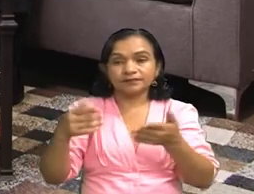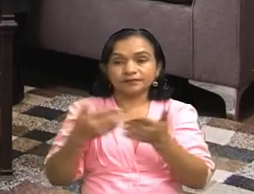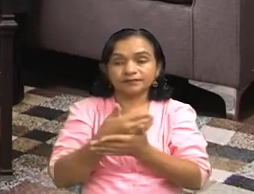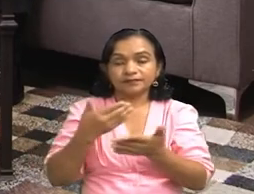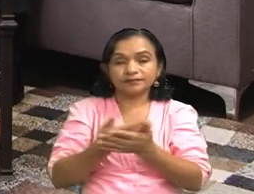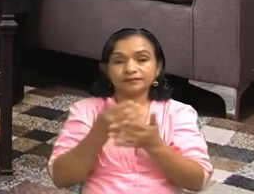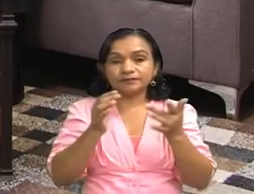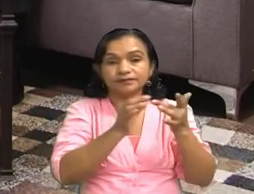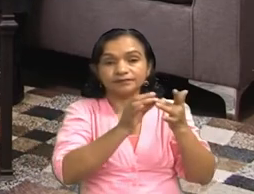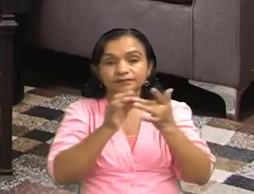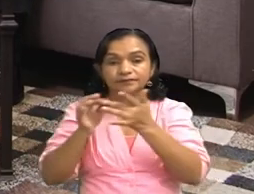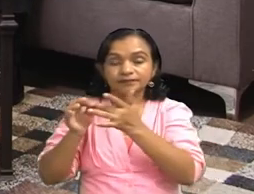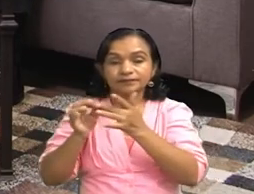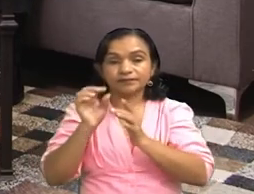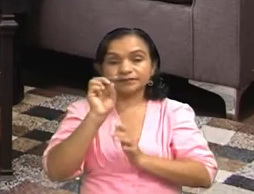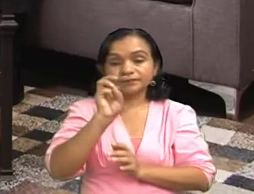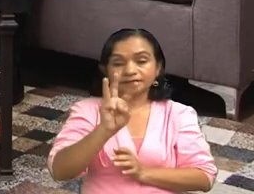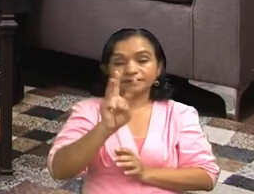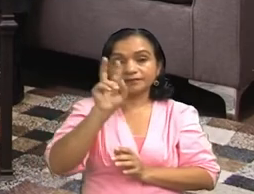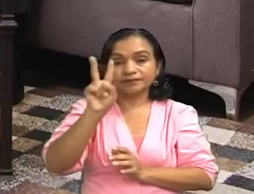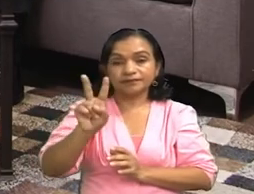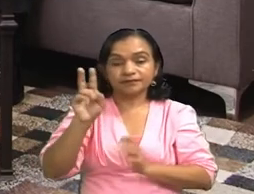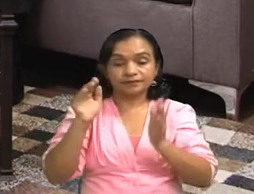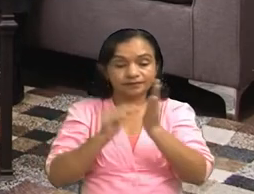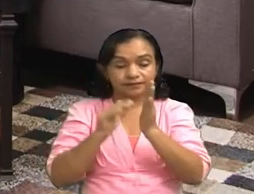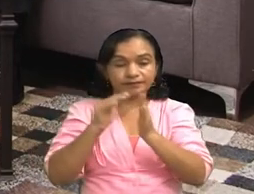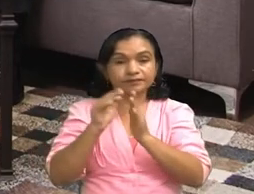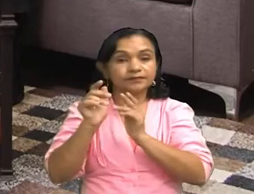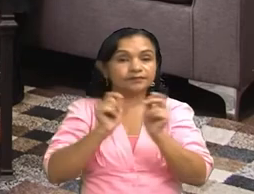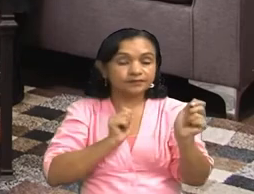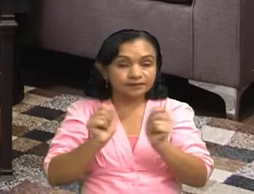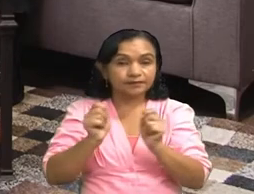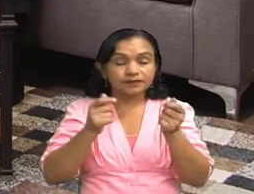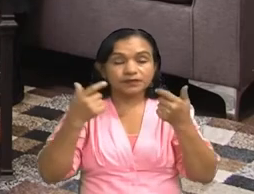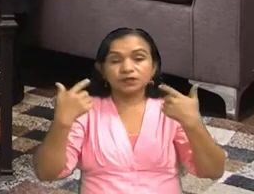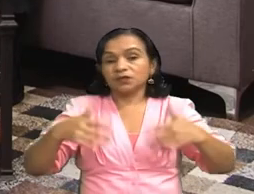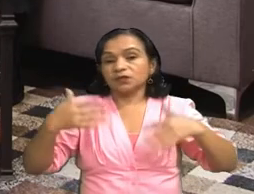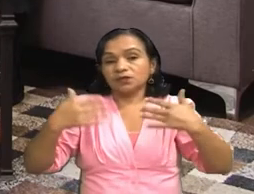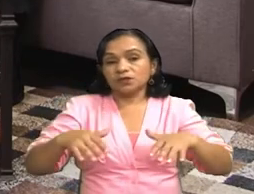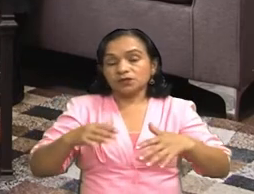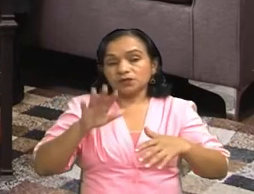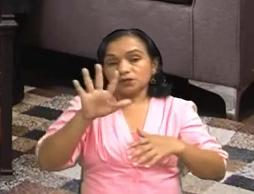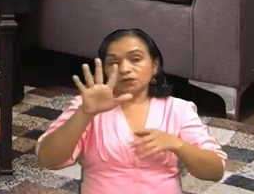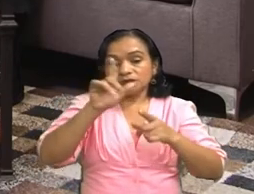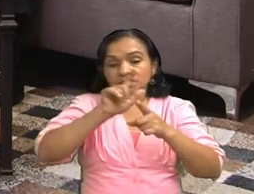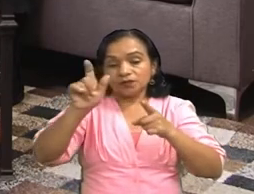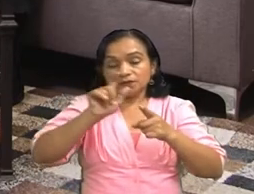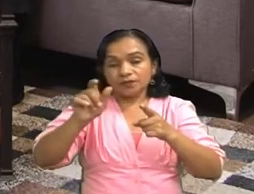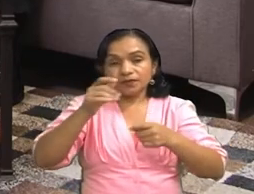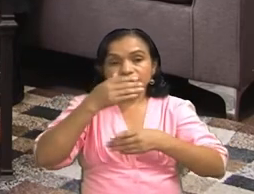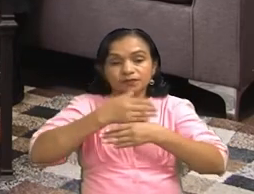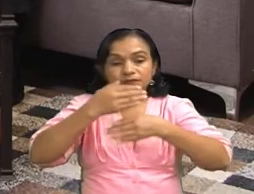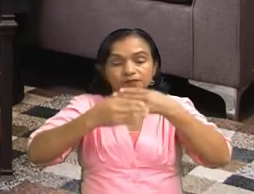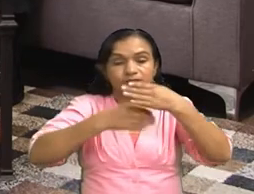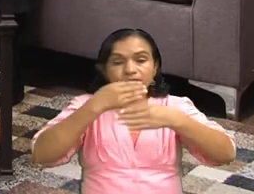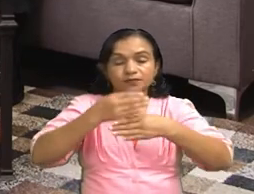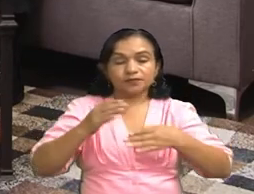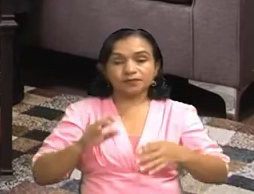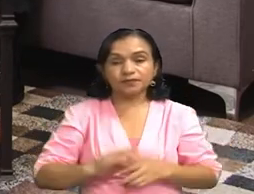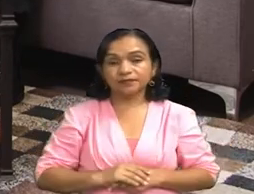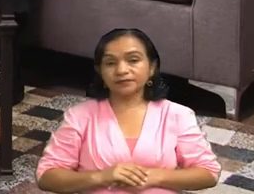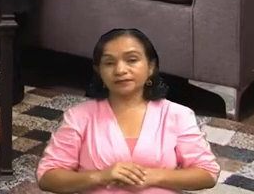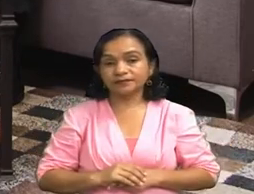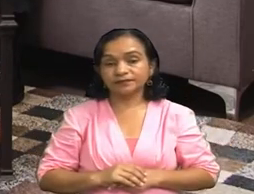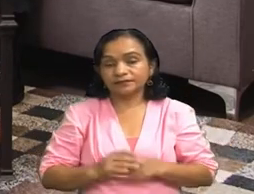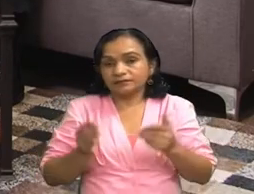de punta. Imagínate, 32 millones de dólares. Que en menos de 5 meses te construyan un matadero. Te digo, yo tengo